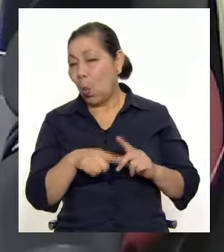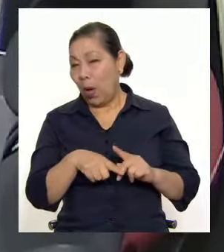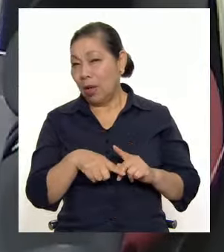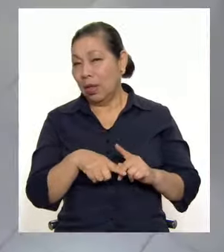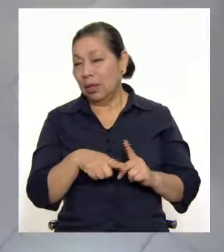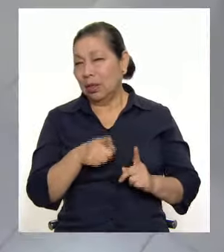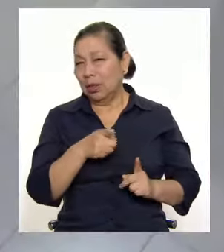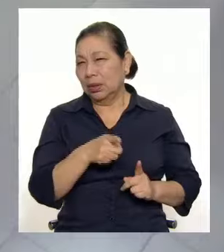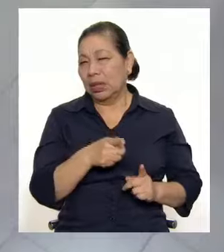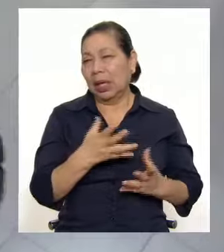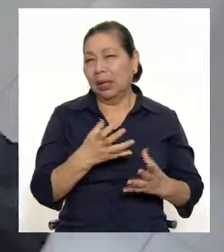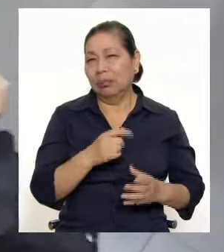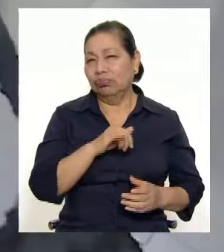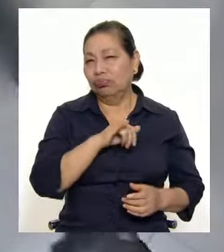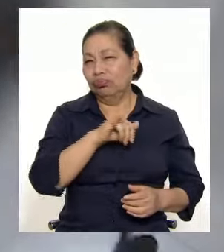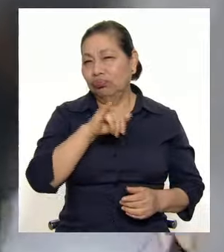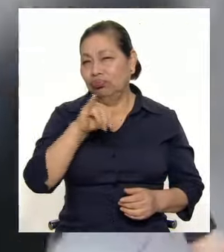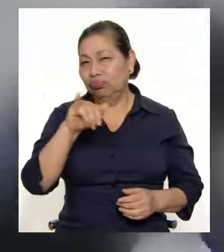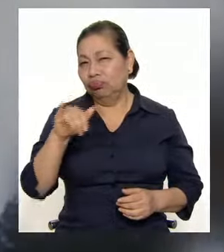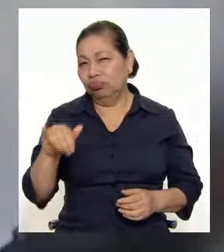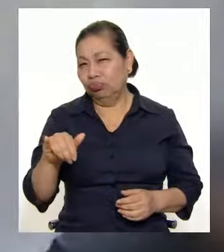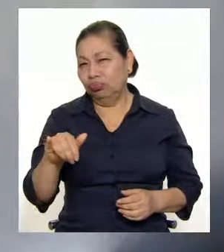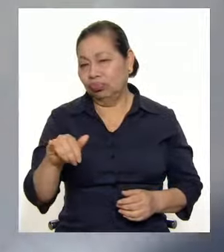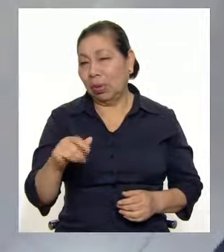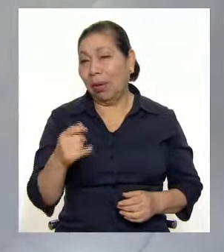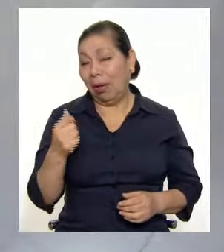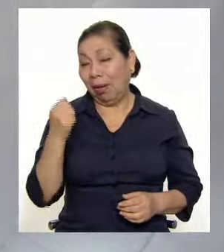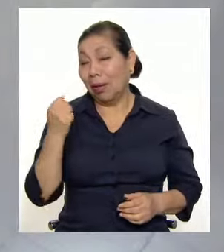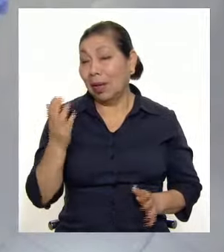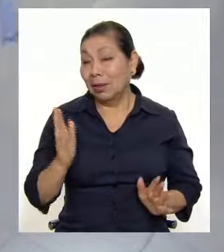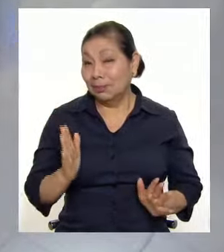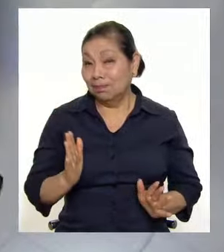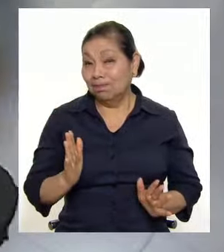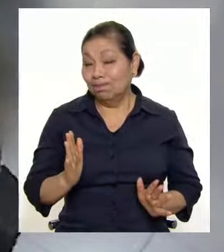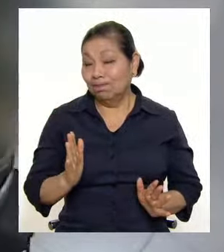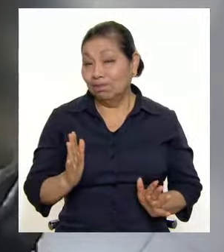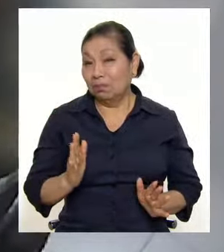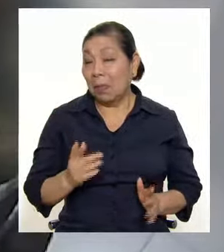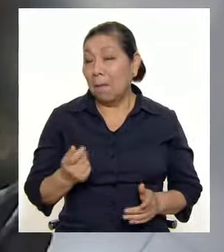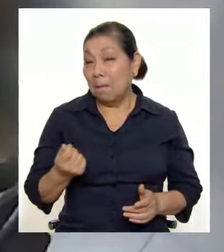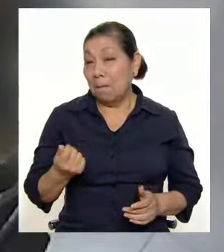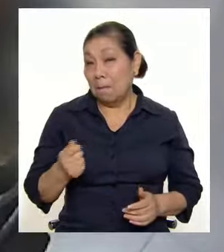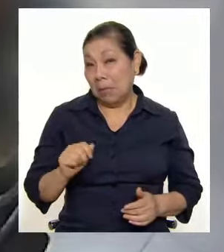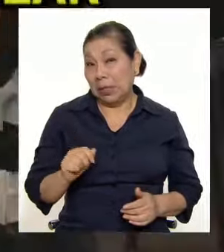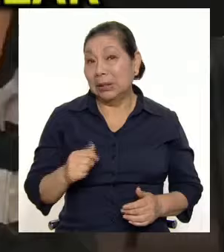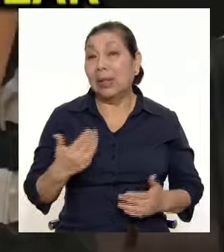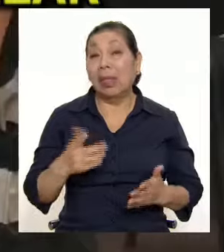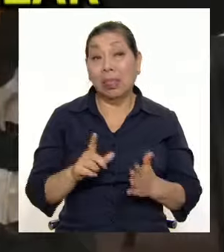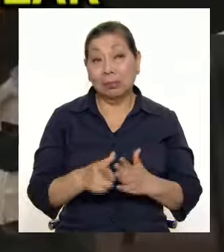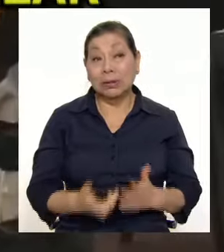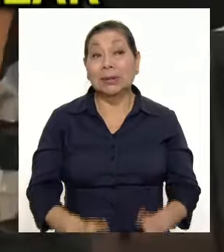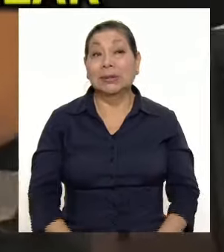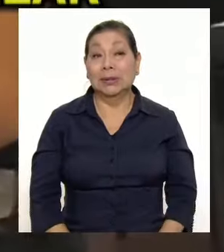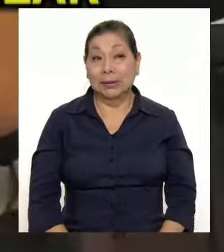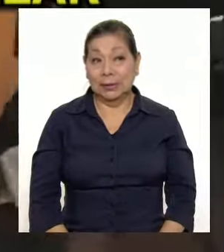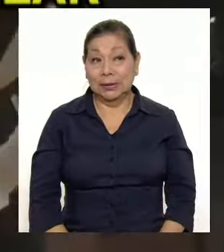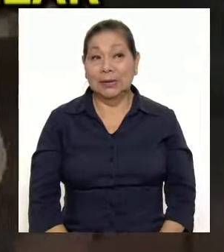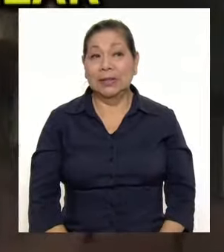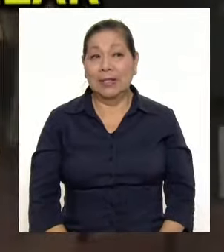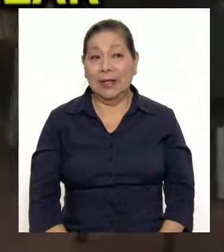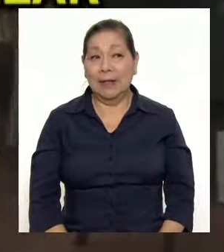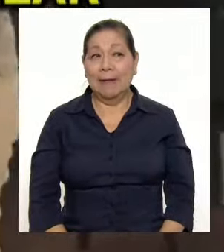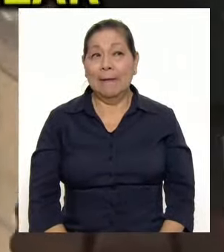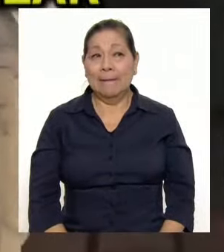un viaje de ensueño, que les dejaría además una ganancia, acabó siendo una pesadilla. En este acto se va a